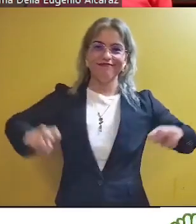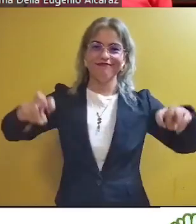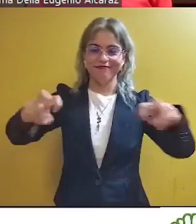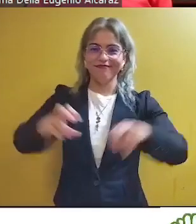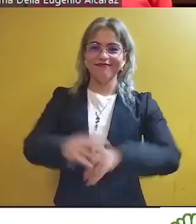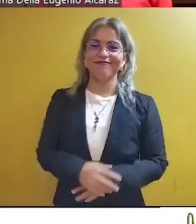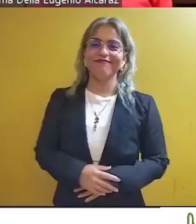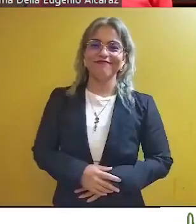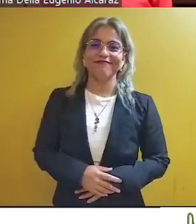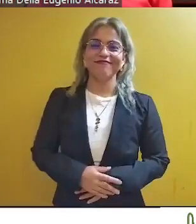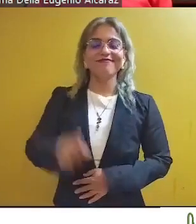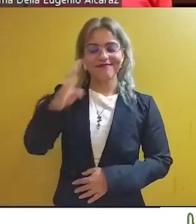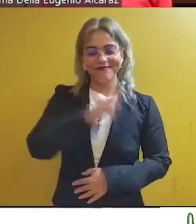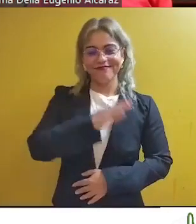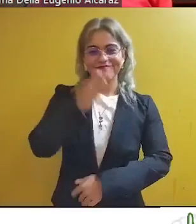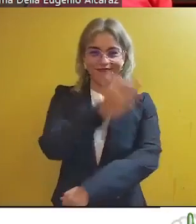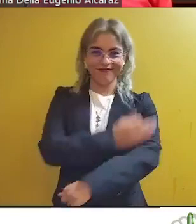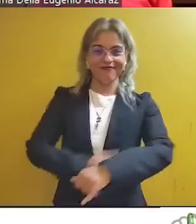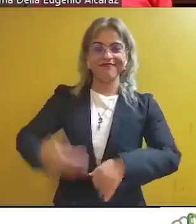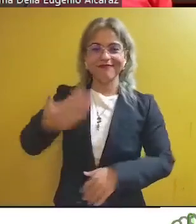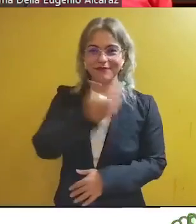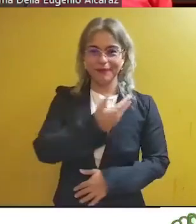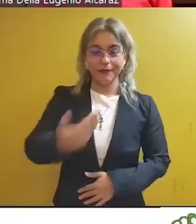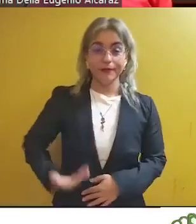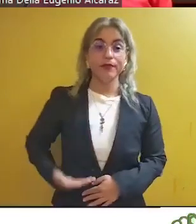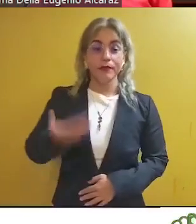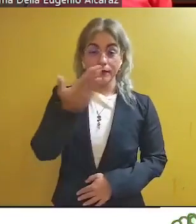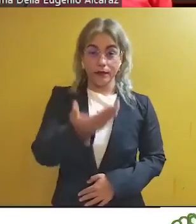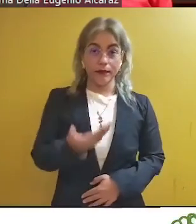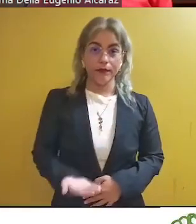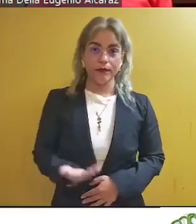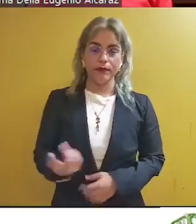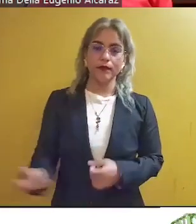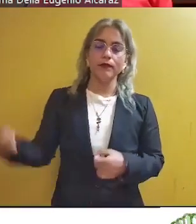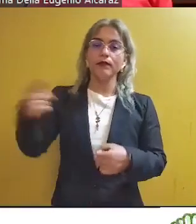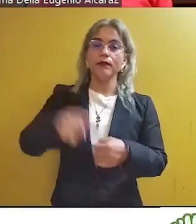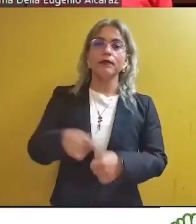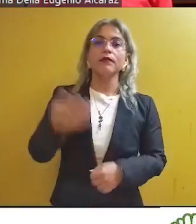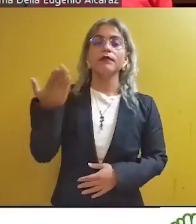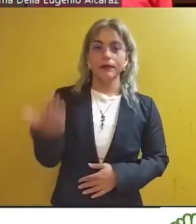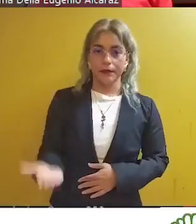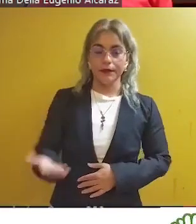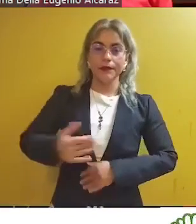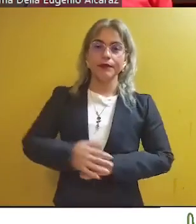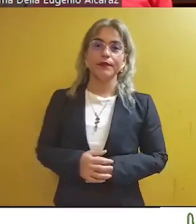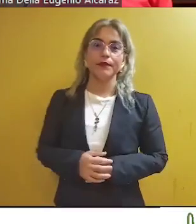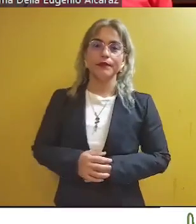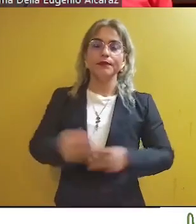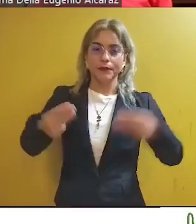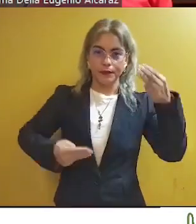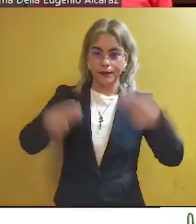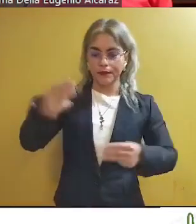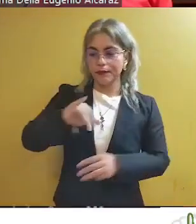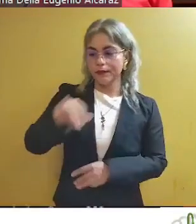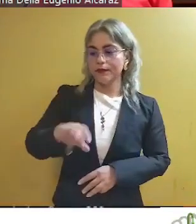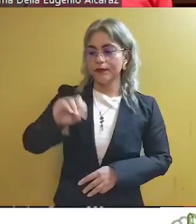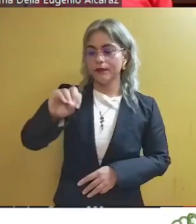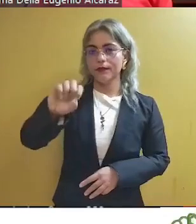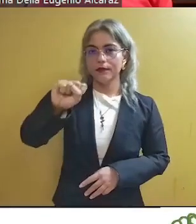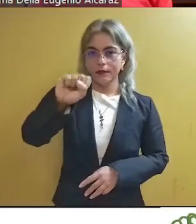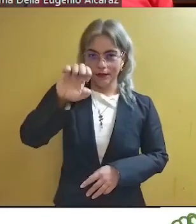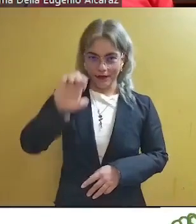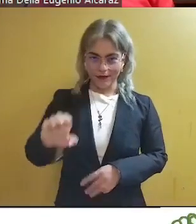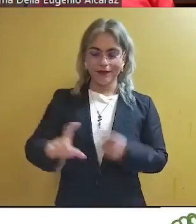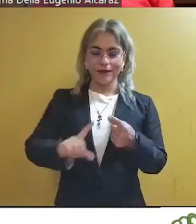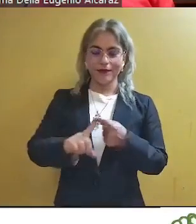Buenas tardes, magistrada presidenta. Hago constar que además de usted se encuentran en esta sesión no presencial el magistrado José Inés Betancur Salgado